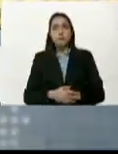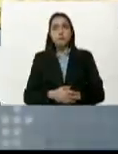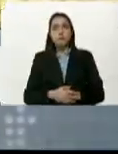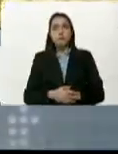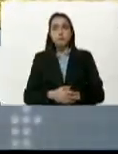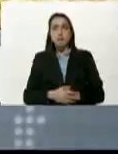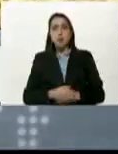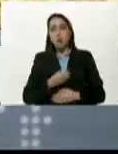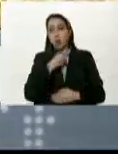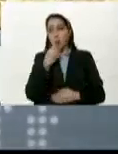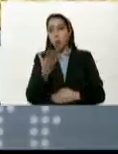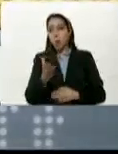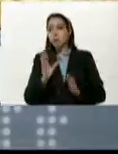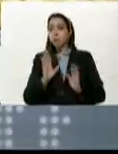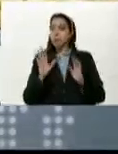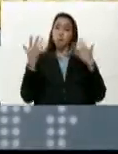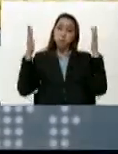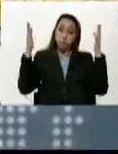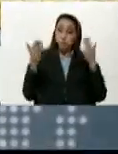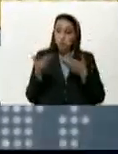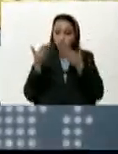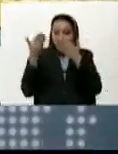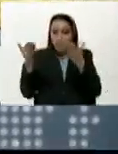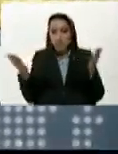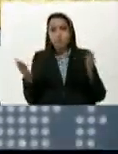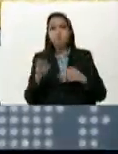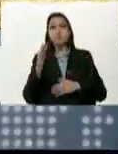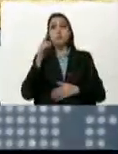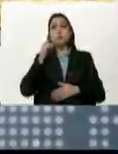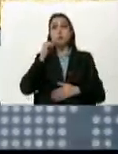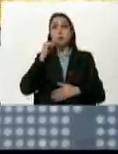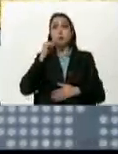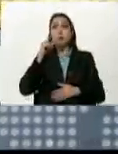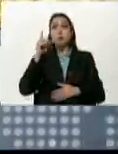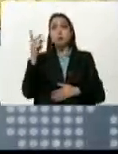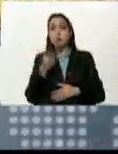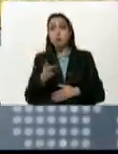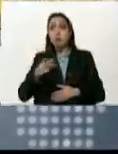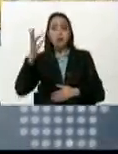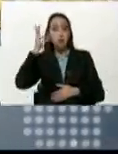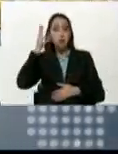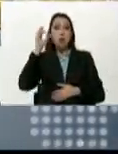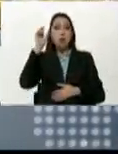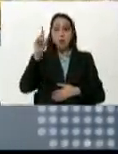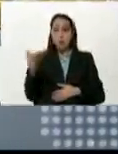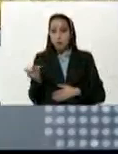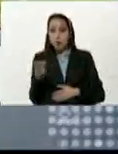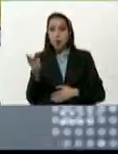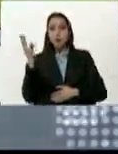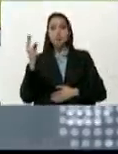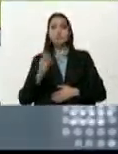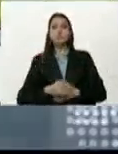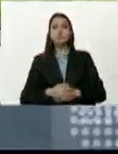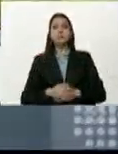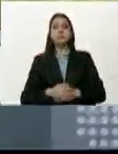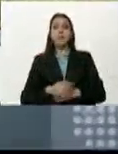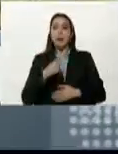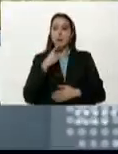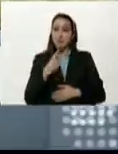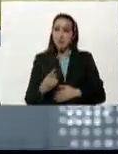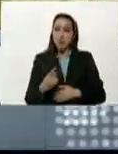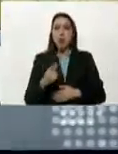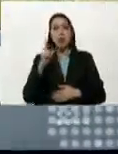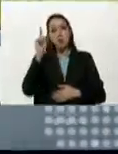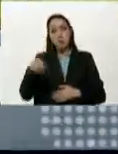cuando lo que cabe es darle un aplauso a andrea a juan carlos a jesus y decirles juan